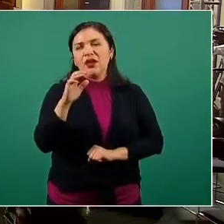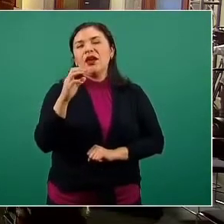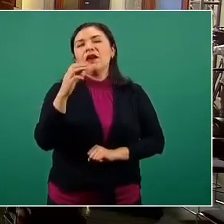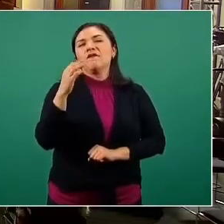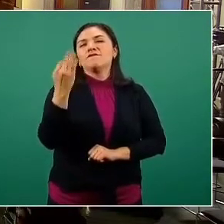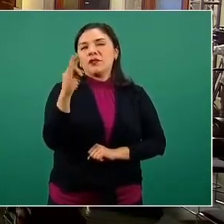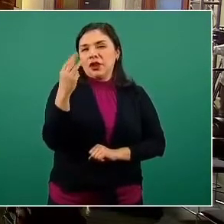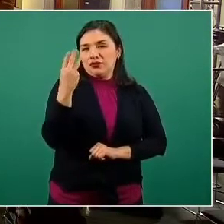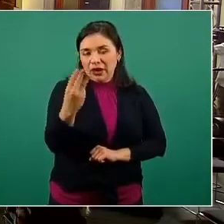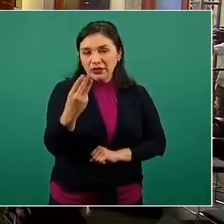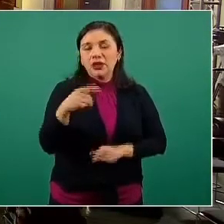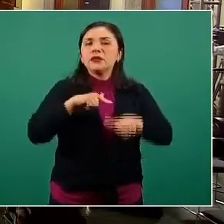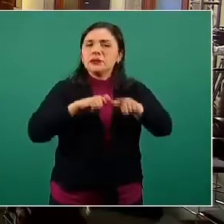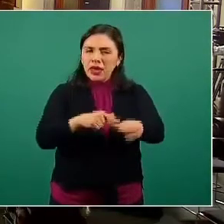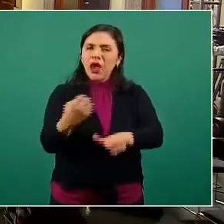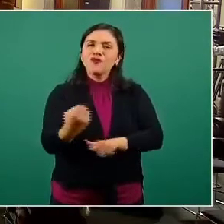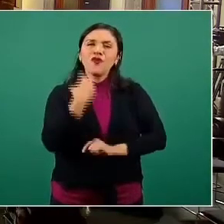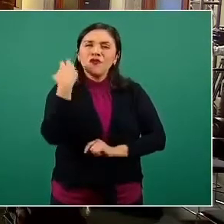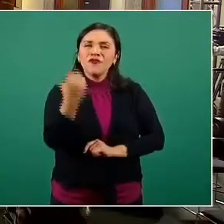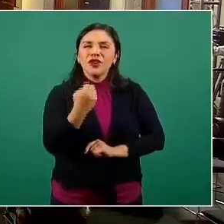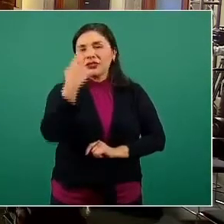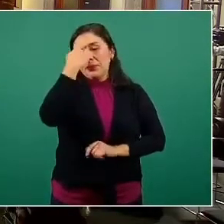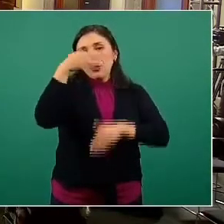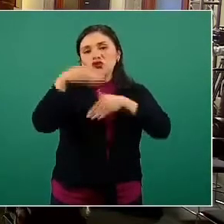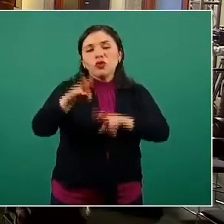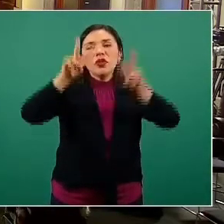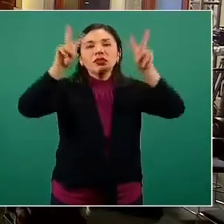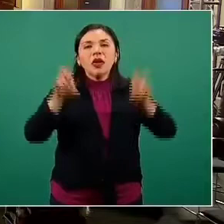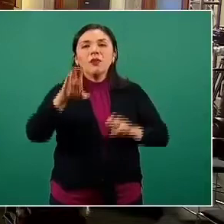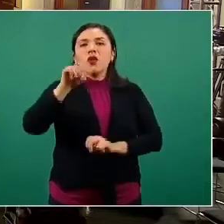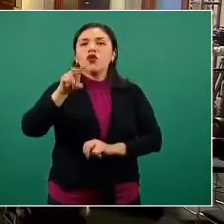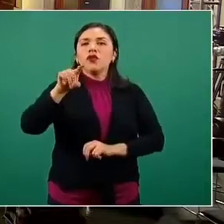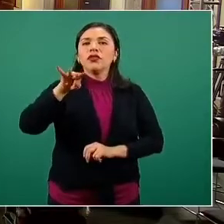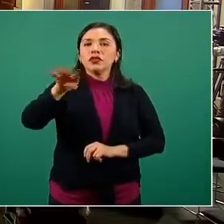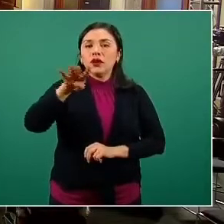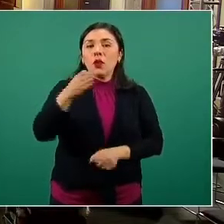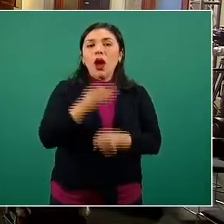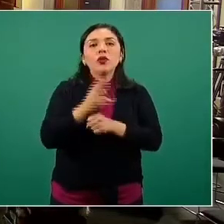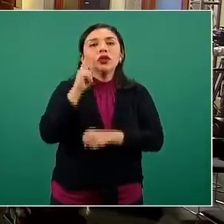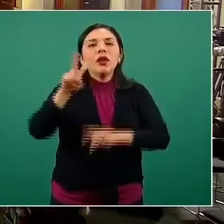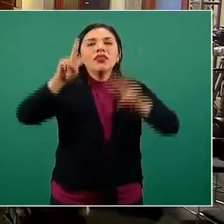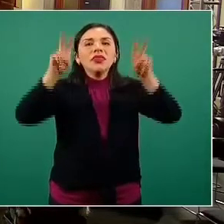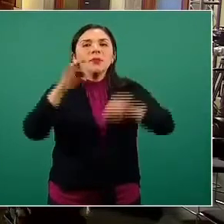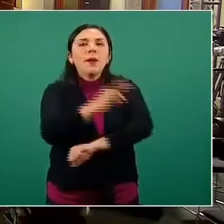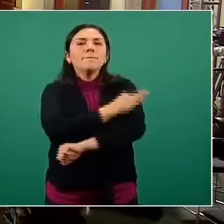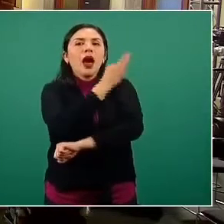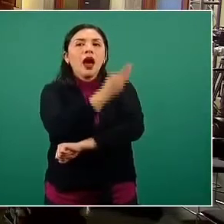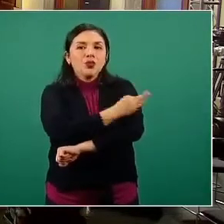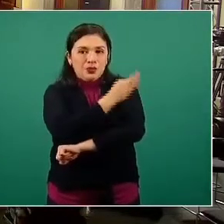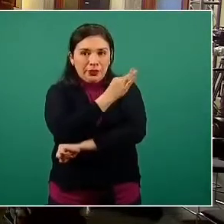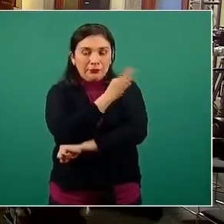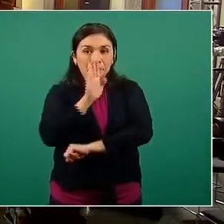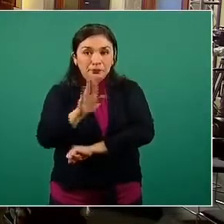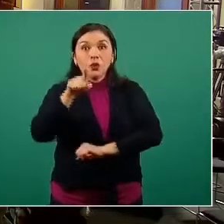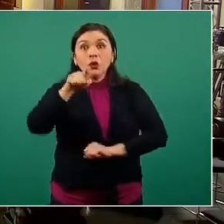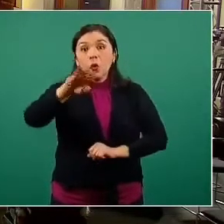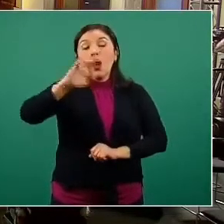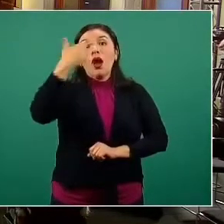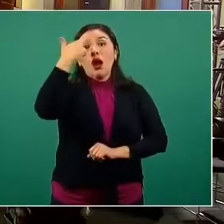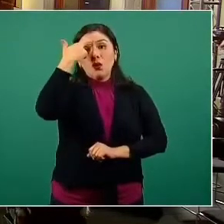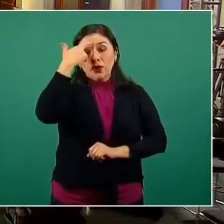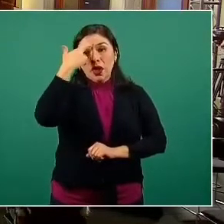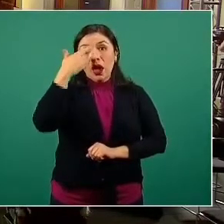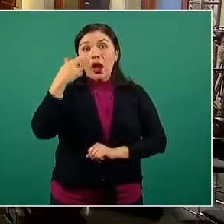febrero, continuamos la conferencia de prensa sobre COVID-19 y vamos a la vacunación contra COVID. Recordar,